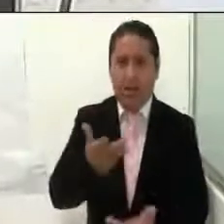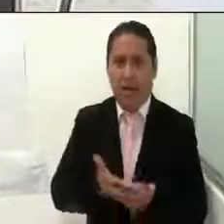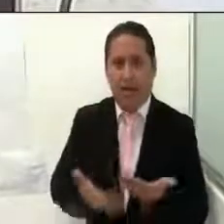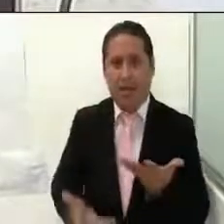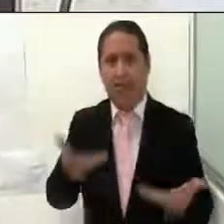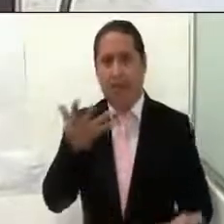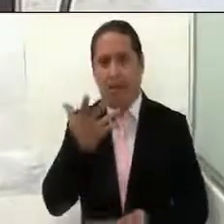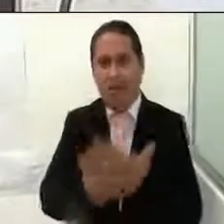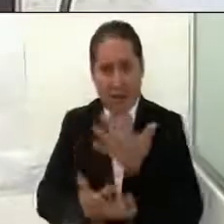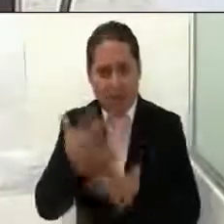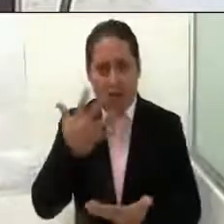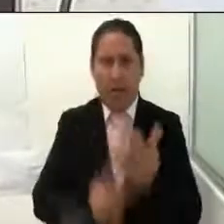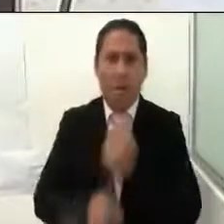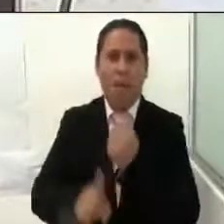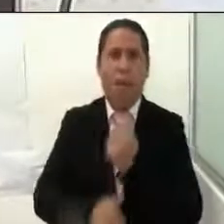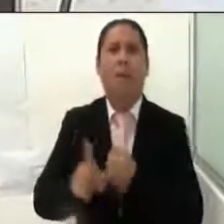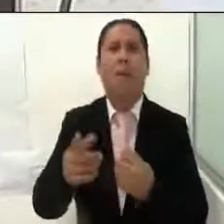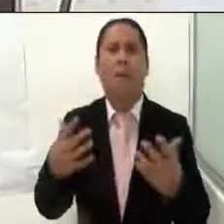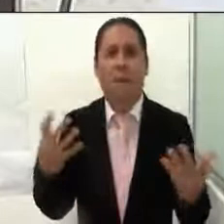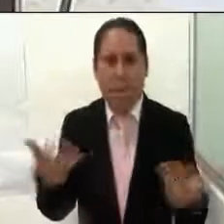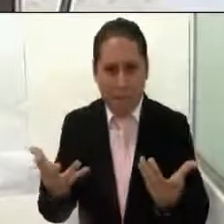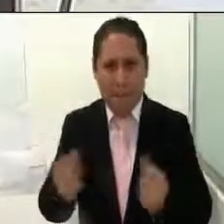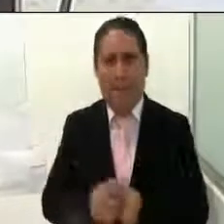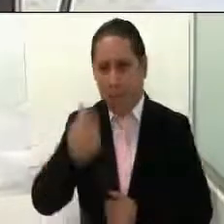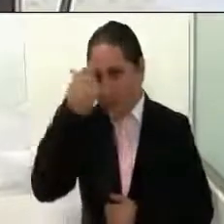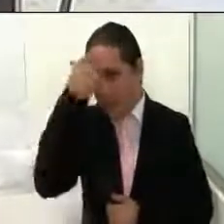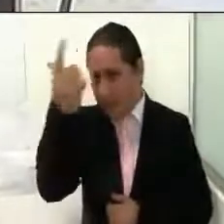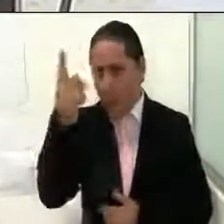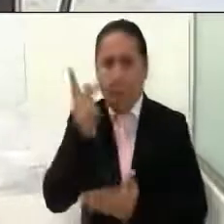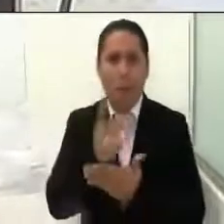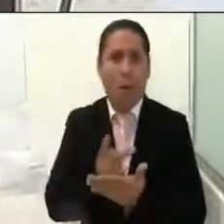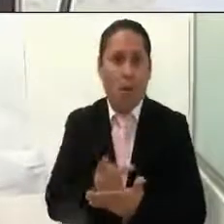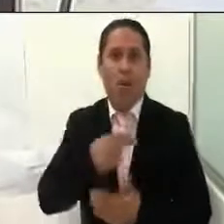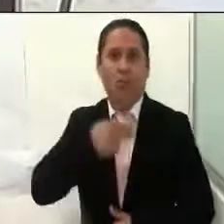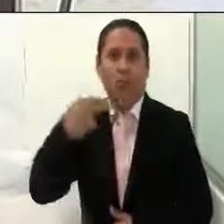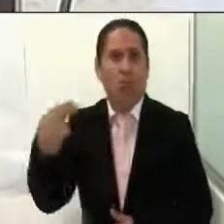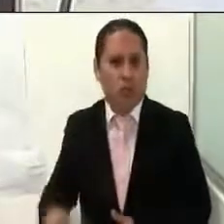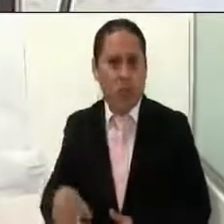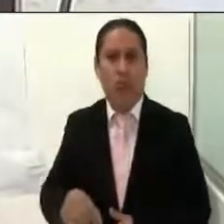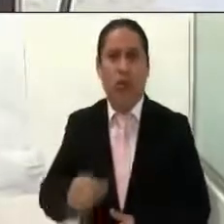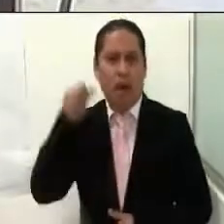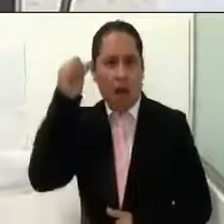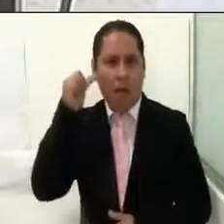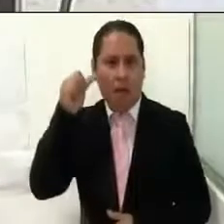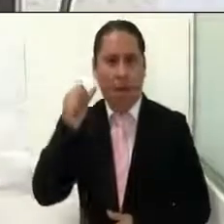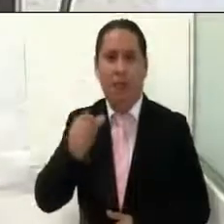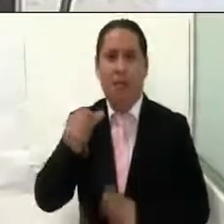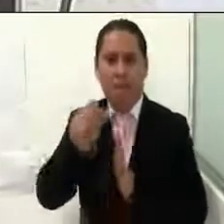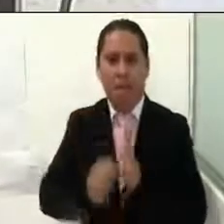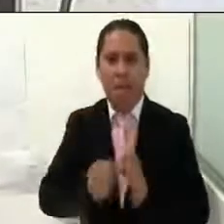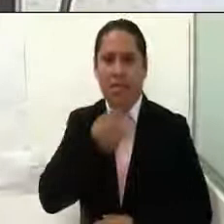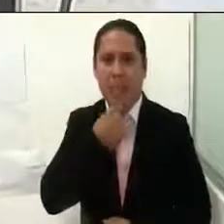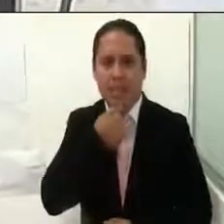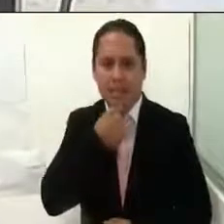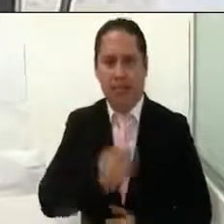esta problemática fue la creación de un programa denominado abril mes del niño el